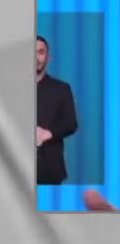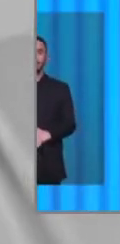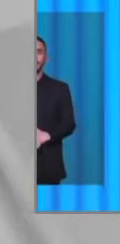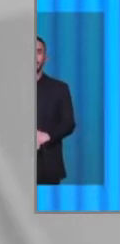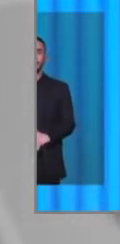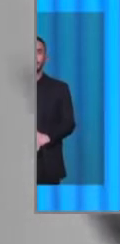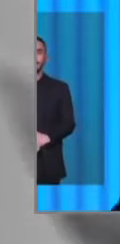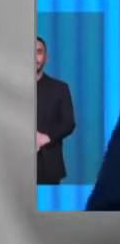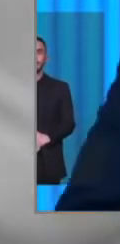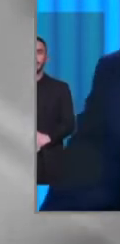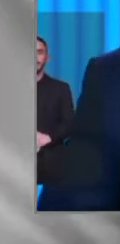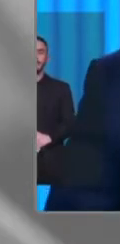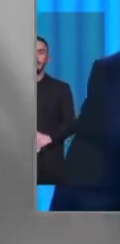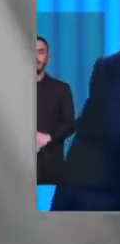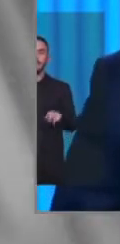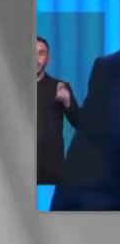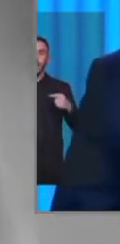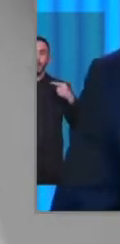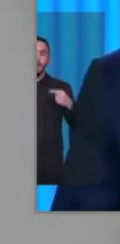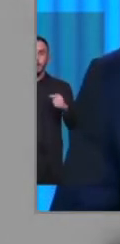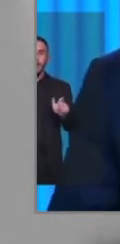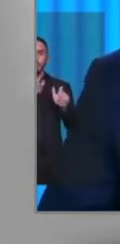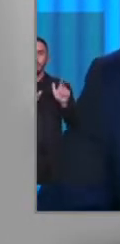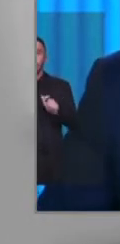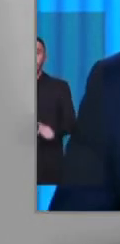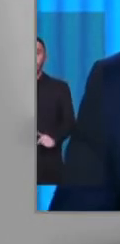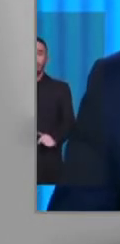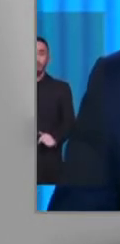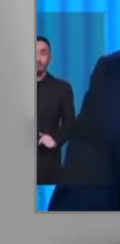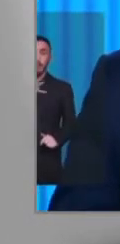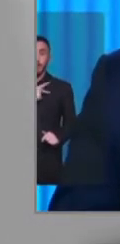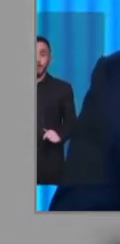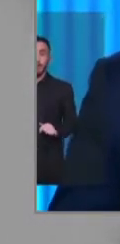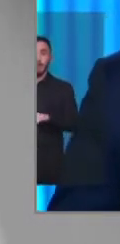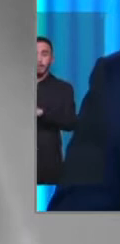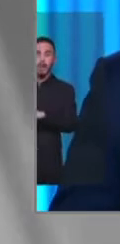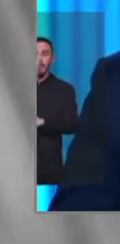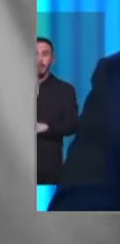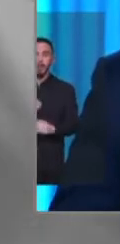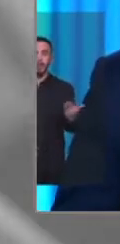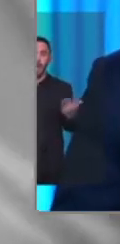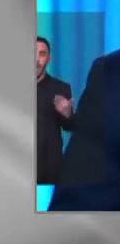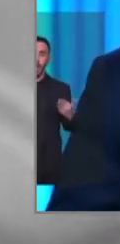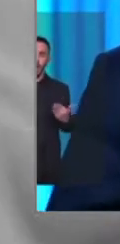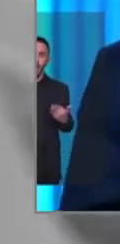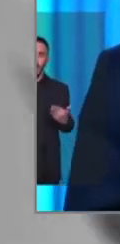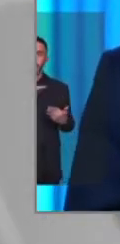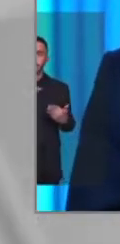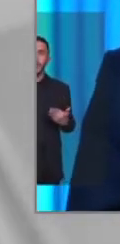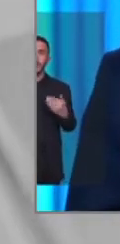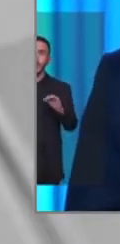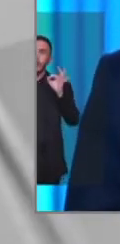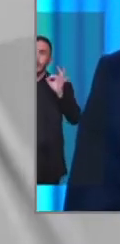encuestas todavía tienen más o menos cerca uno del otro entorno de 43%